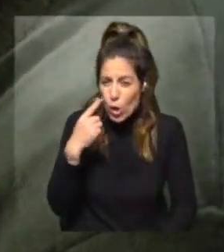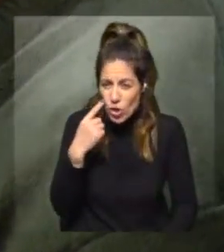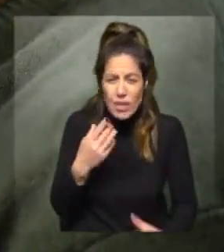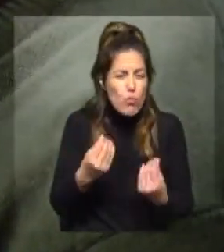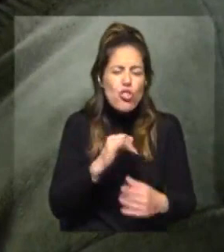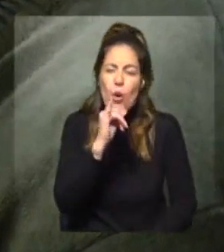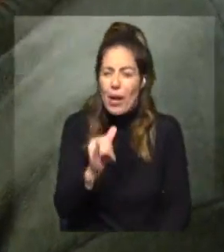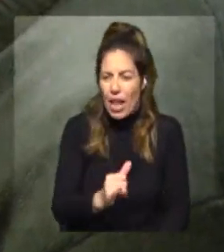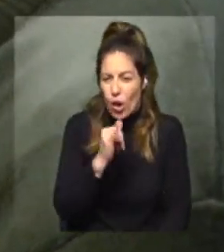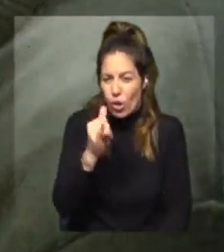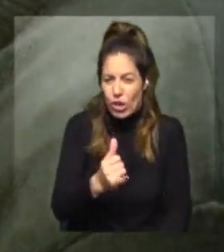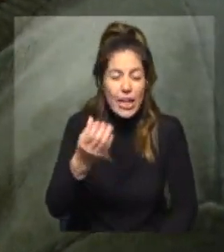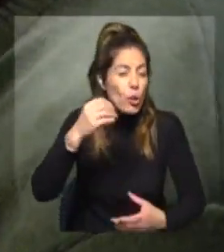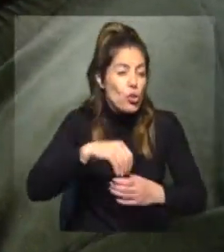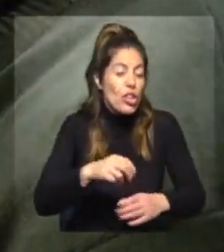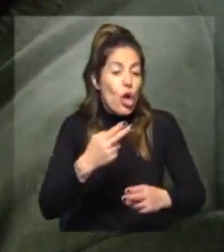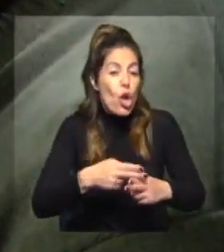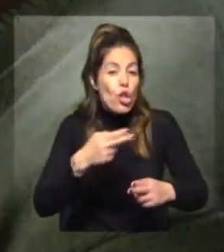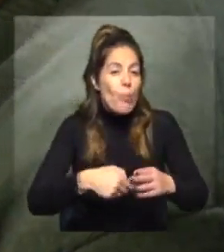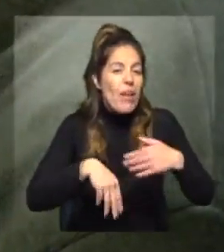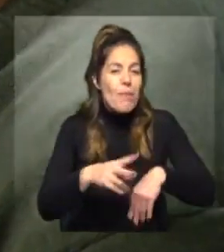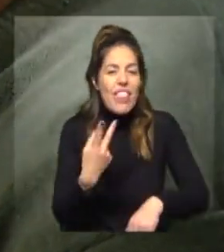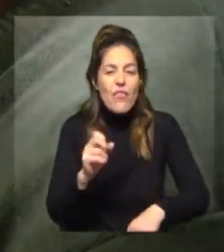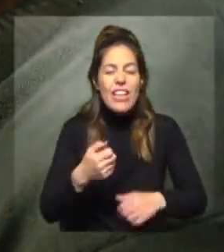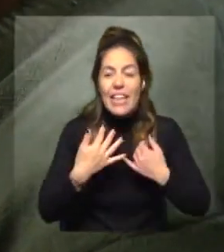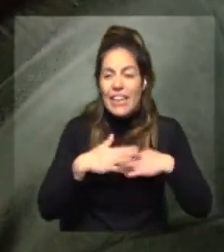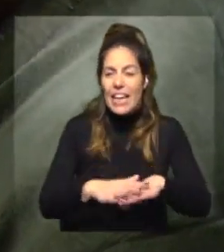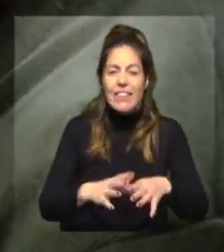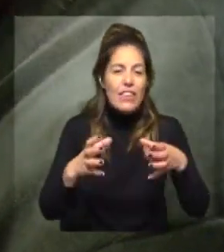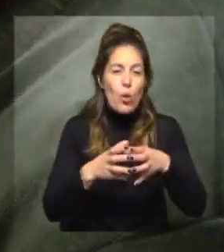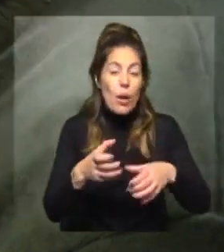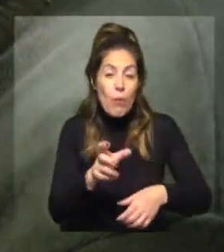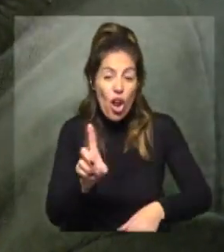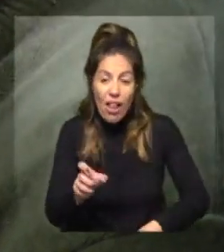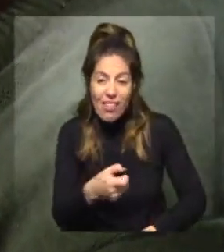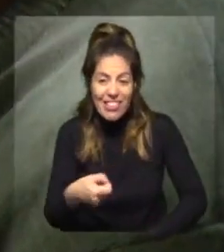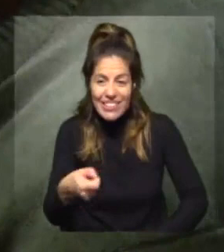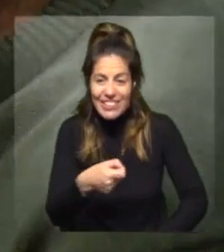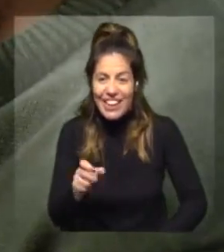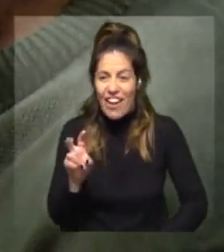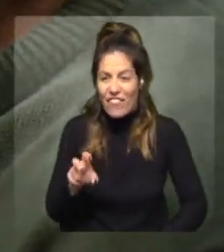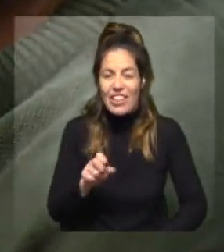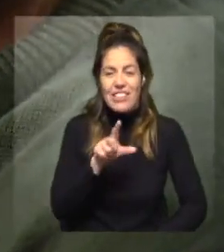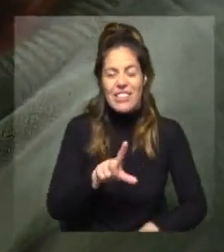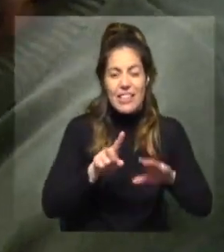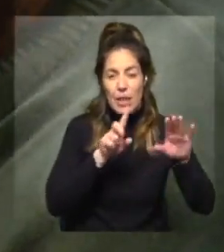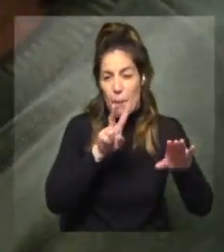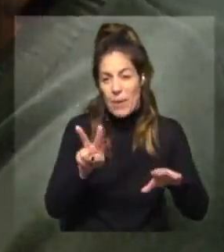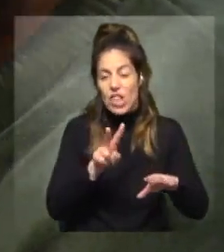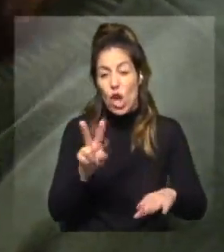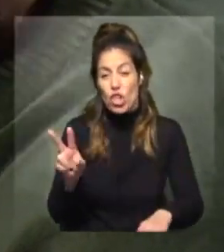para contar Incluyendo los nombres de más de una veintena de integrantes del cuerpo de linternas verdes de entre los 7200 que patrullan los